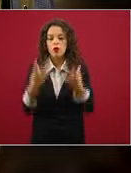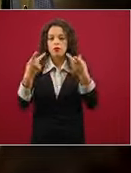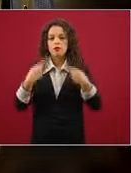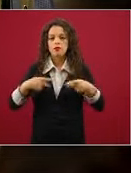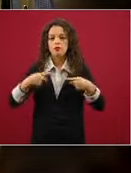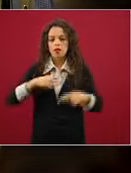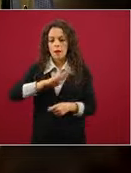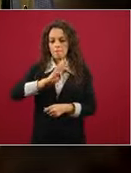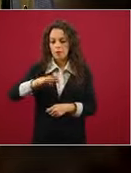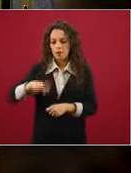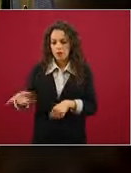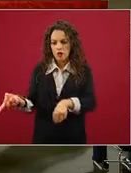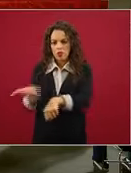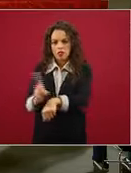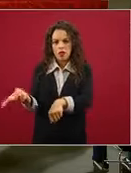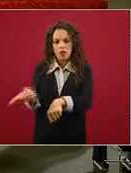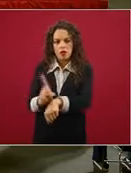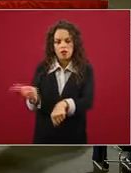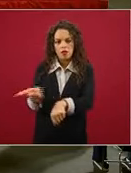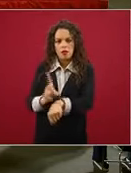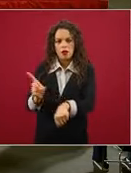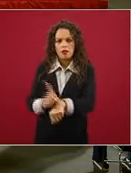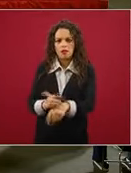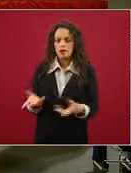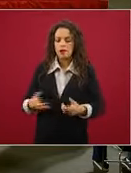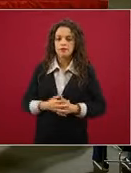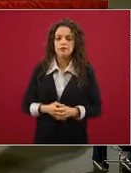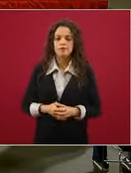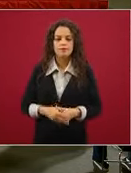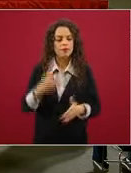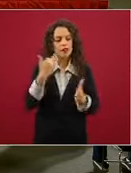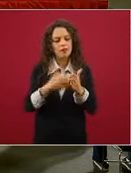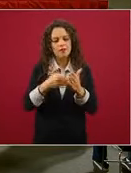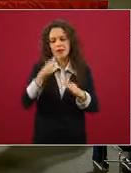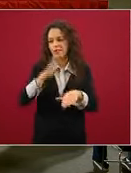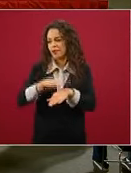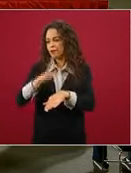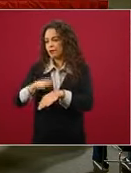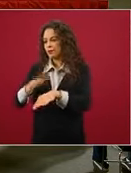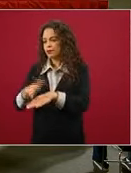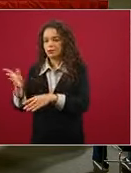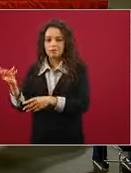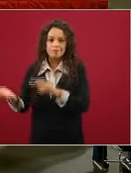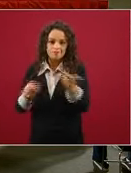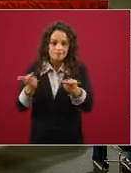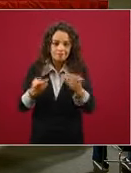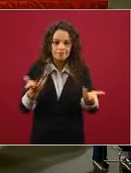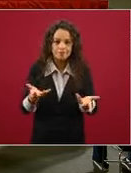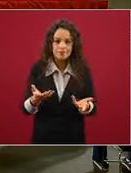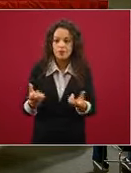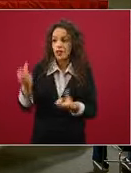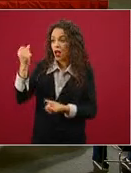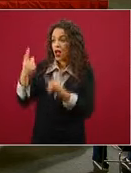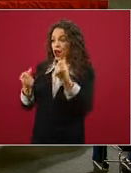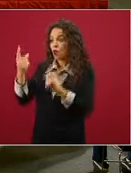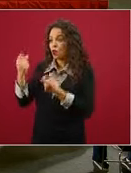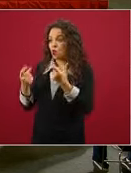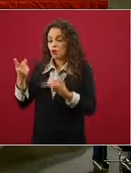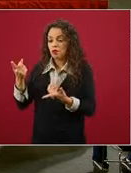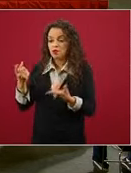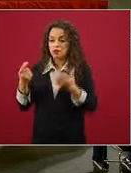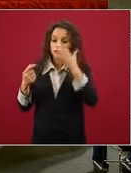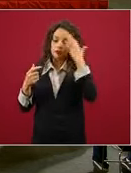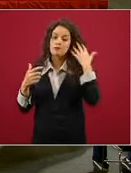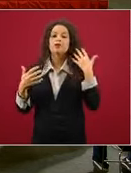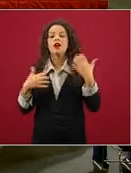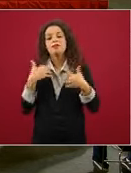Hay mucho más, pero no quiero abundar más. Sé que algunos compañeros, algunos se incomodan por el tipo de preguntas que se hacen. Queda medio minuto. Si quiere que